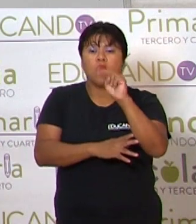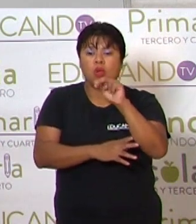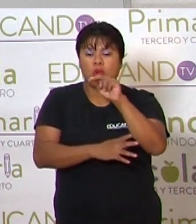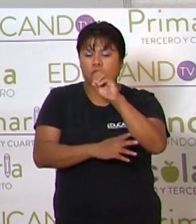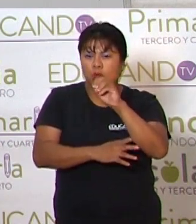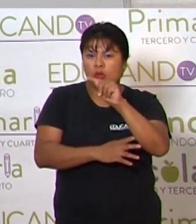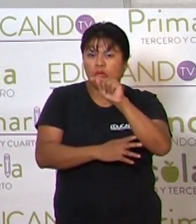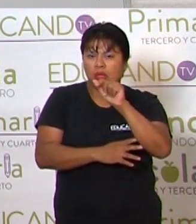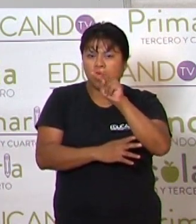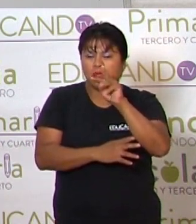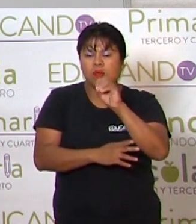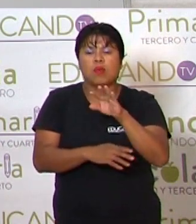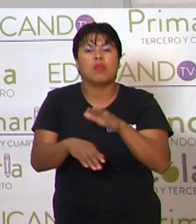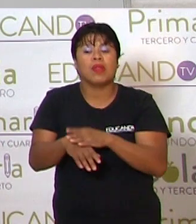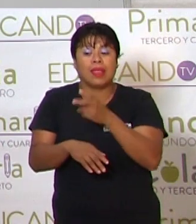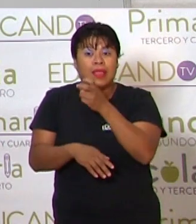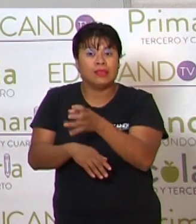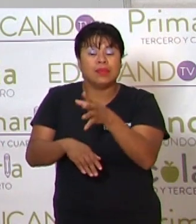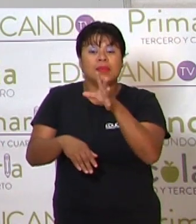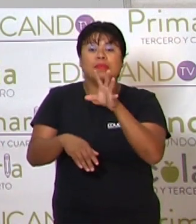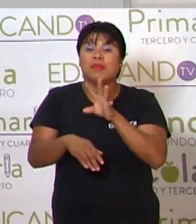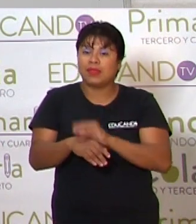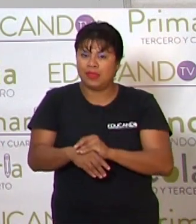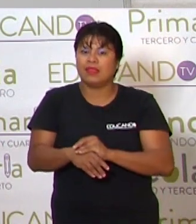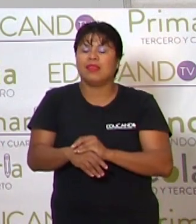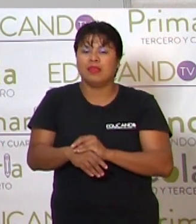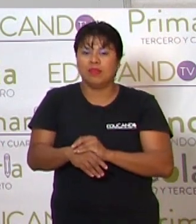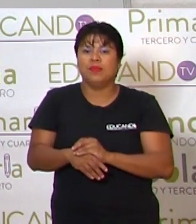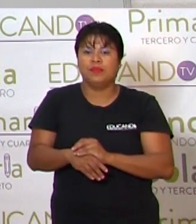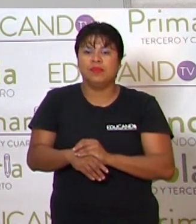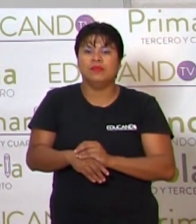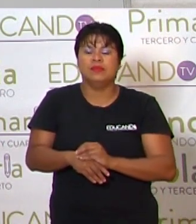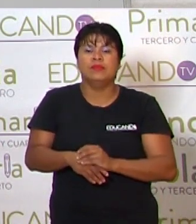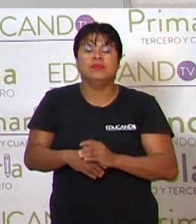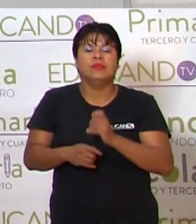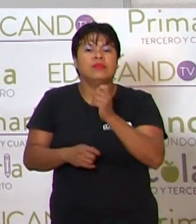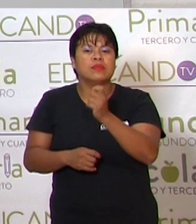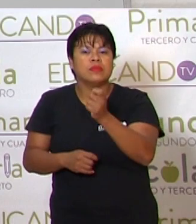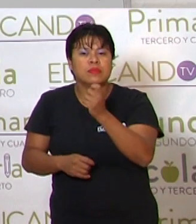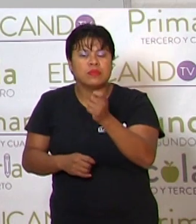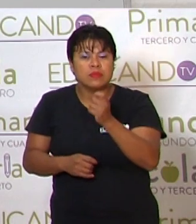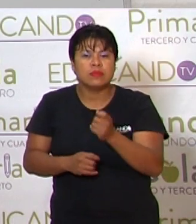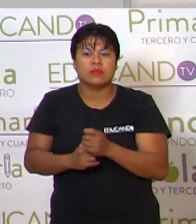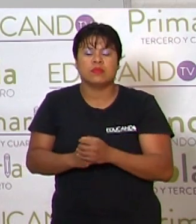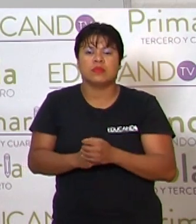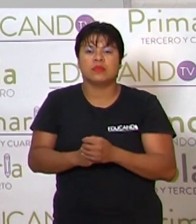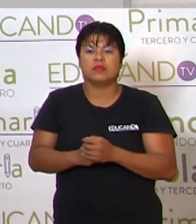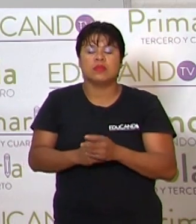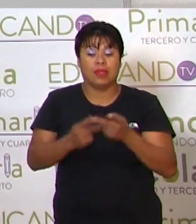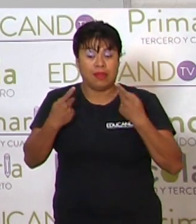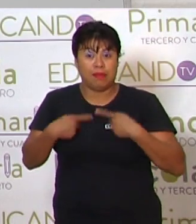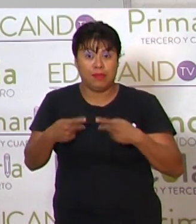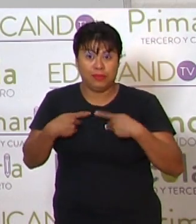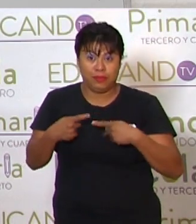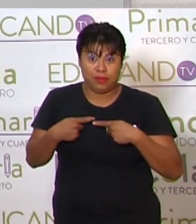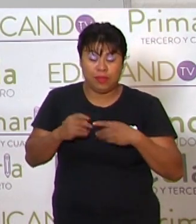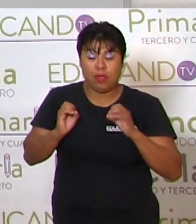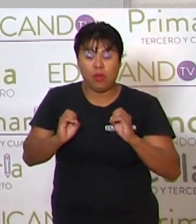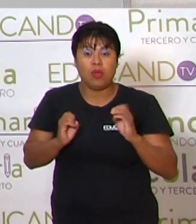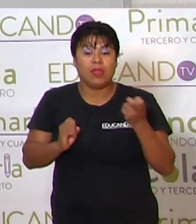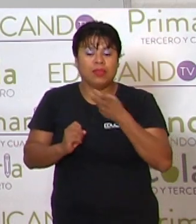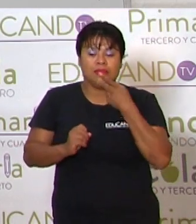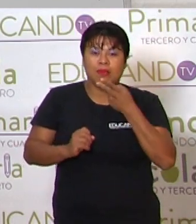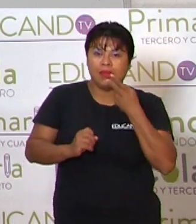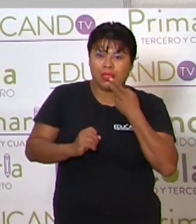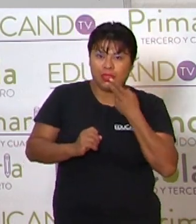Connotativo, porque está permitiéndote o está permitiendo a lo que es la persona o el que está